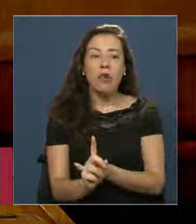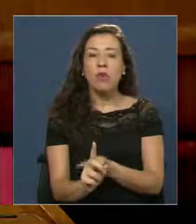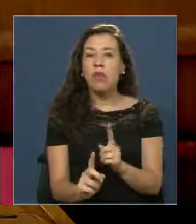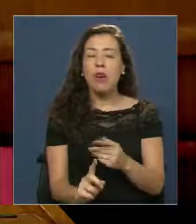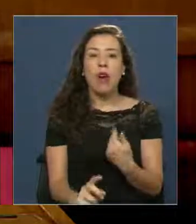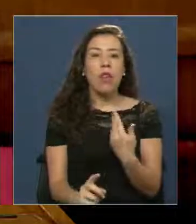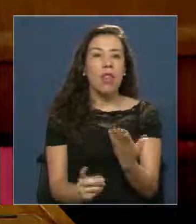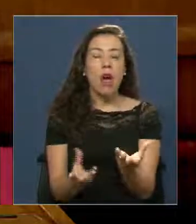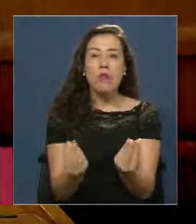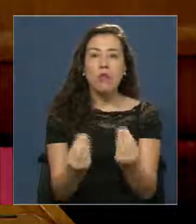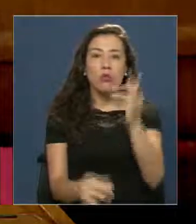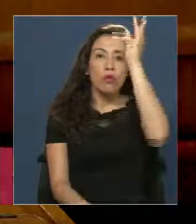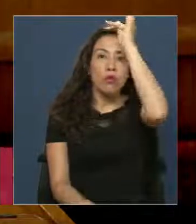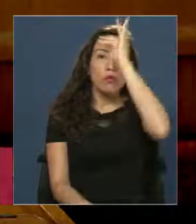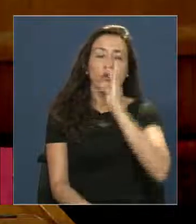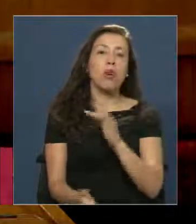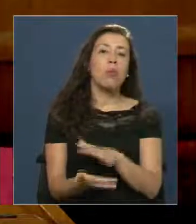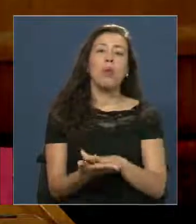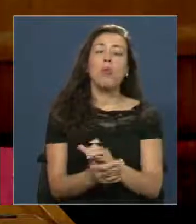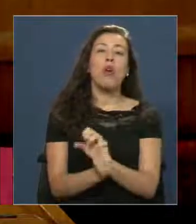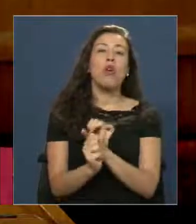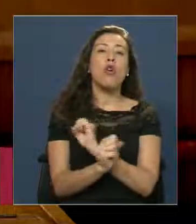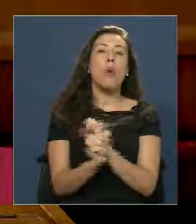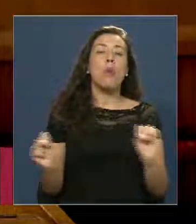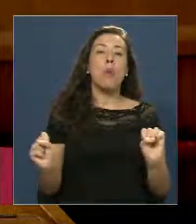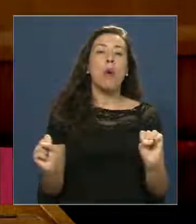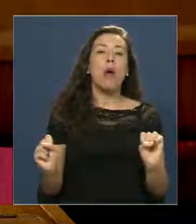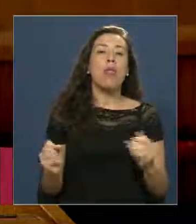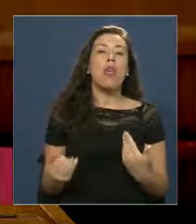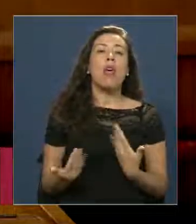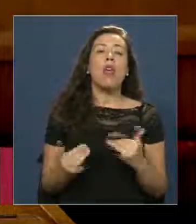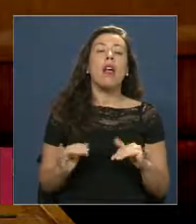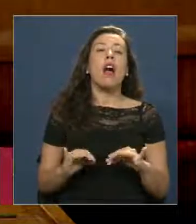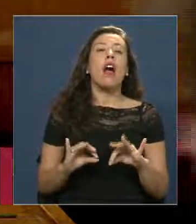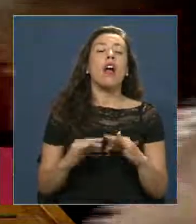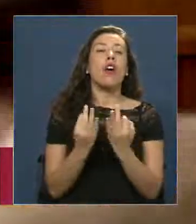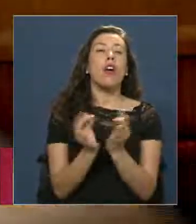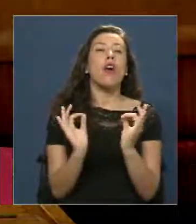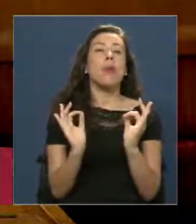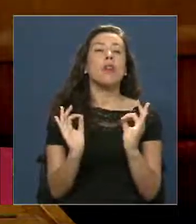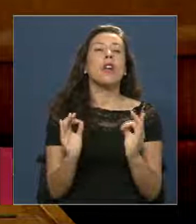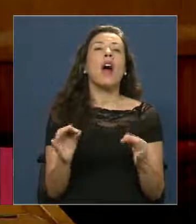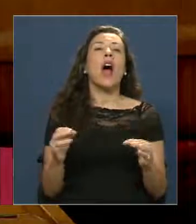a miles de funcionarios de, por ejemplo, acceder en plenitud al reconocimiento de las